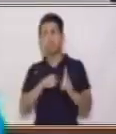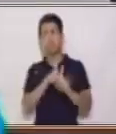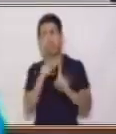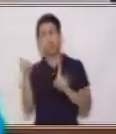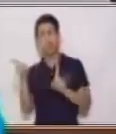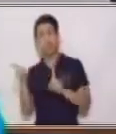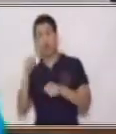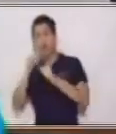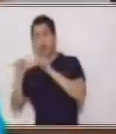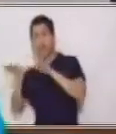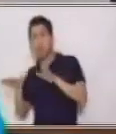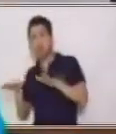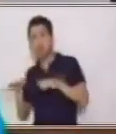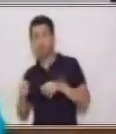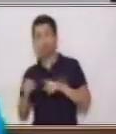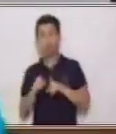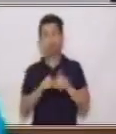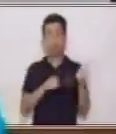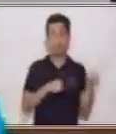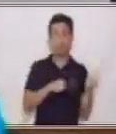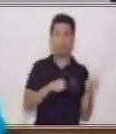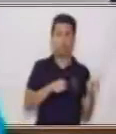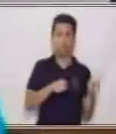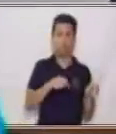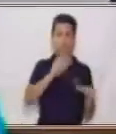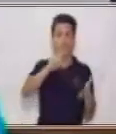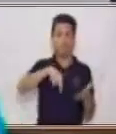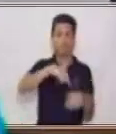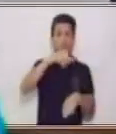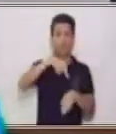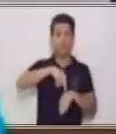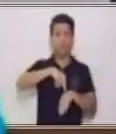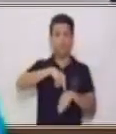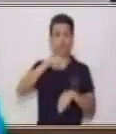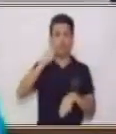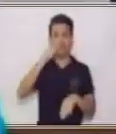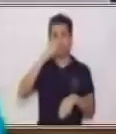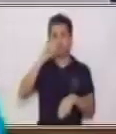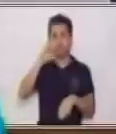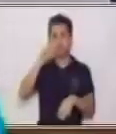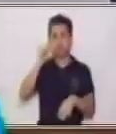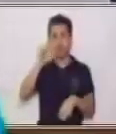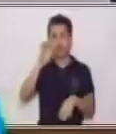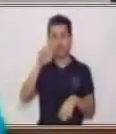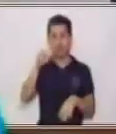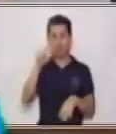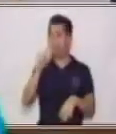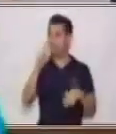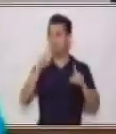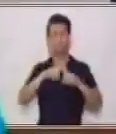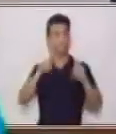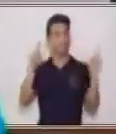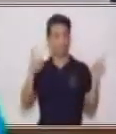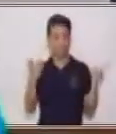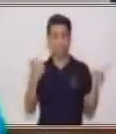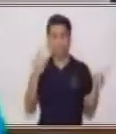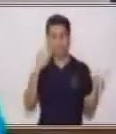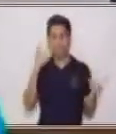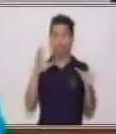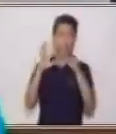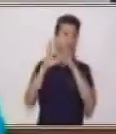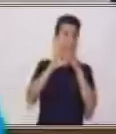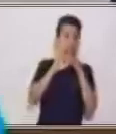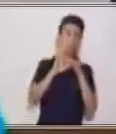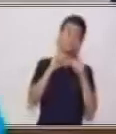en sí, entonces estarías hablando de toda la naturaleza. Entonces, si te das cuenta, ahí ya es un campo semántico diferente. Claro que tiene coherencia,